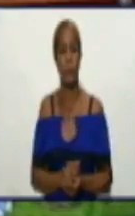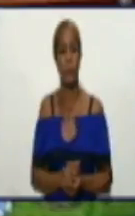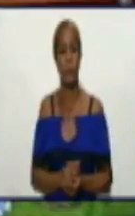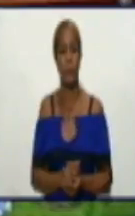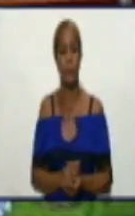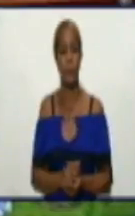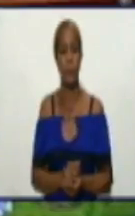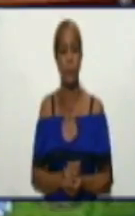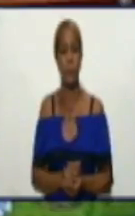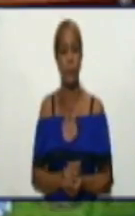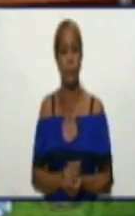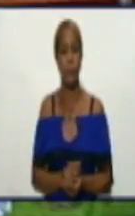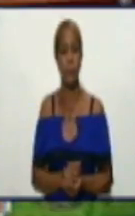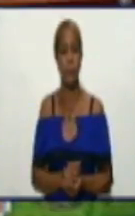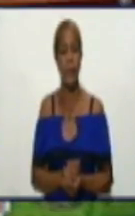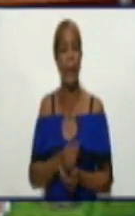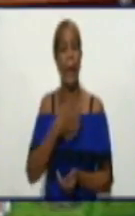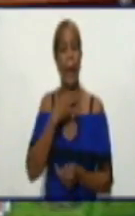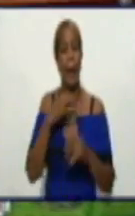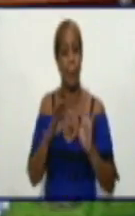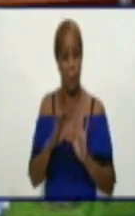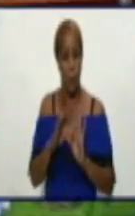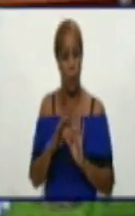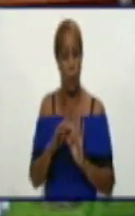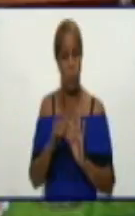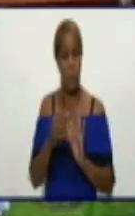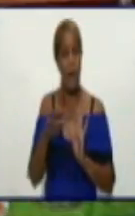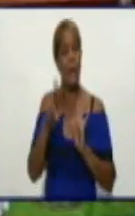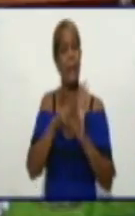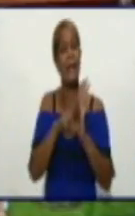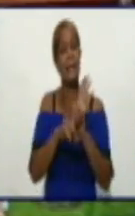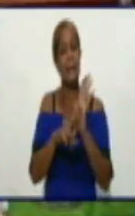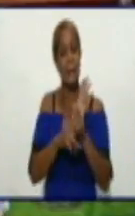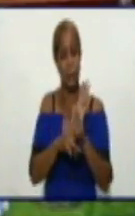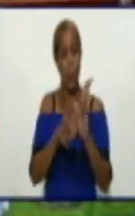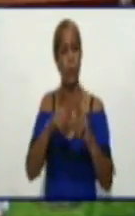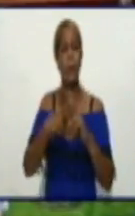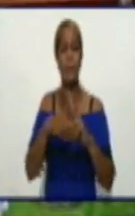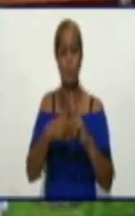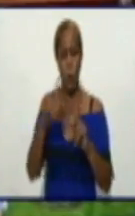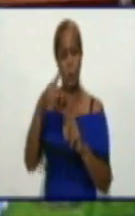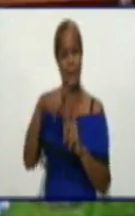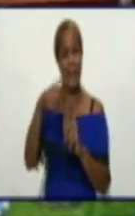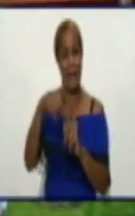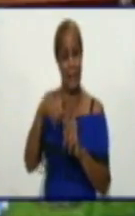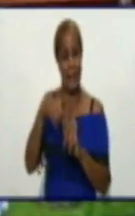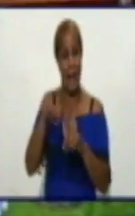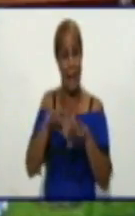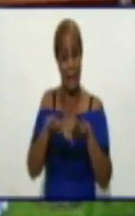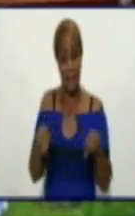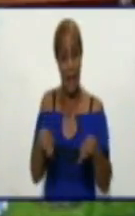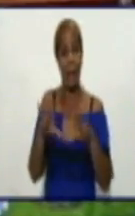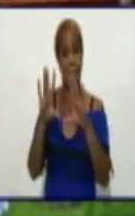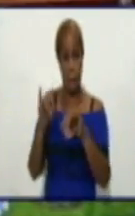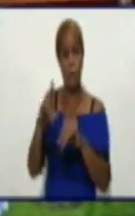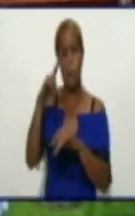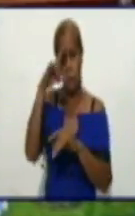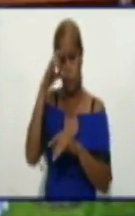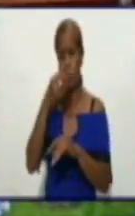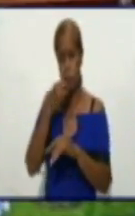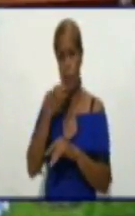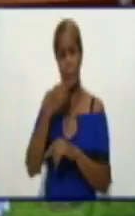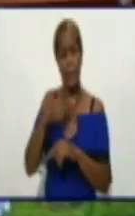de un vehículo de la clase y tipo que se le asigna. La revisión técnica automotor lo declara acto técnicamente para